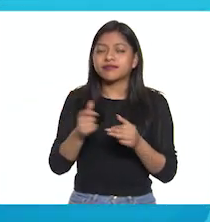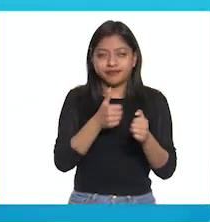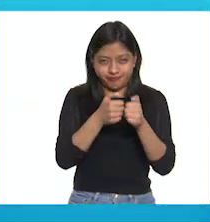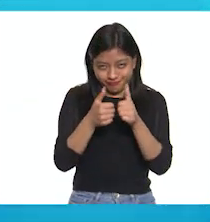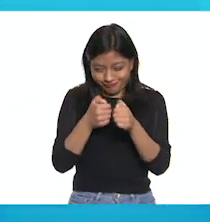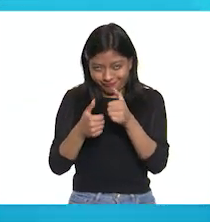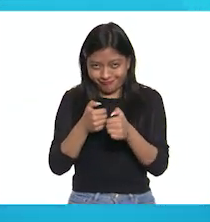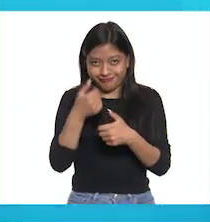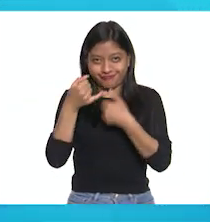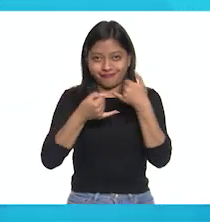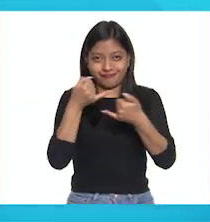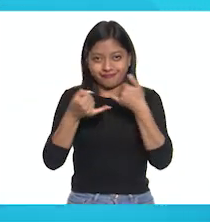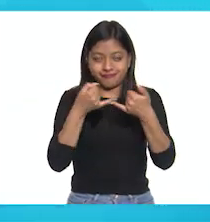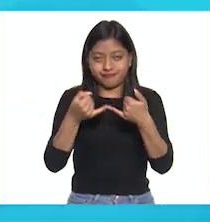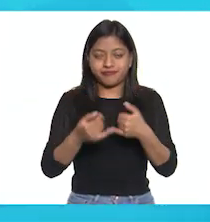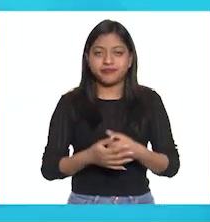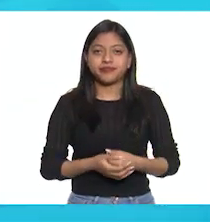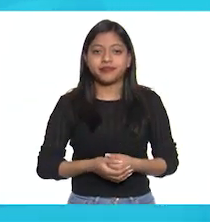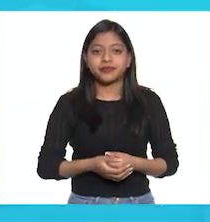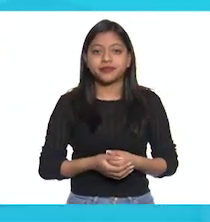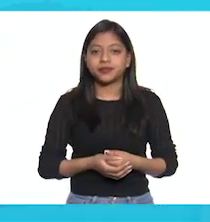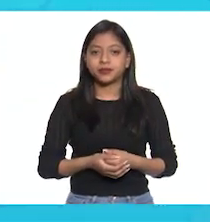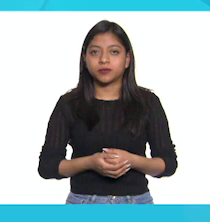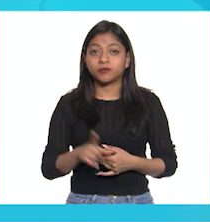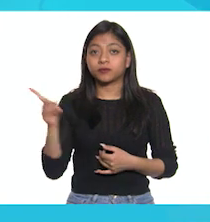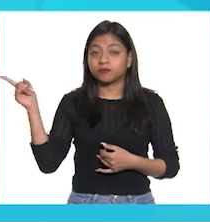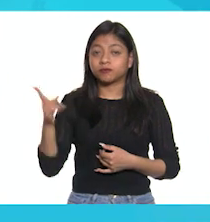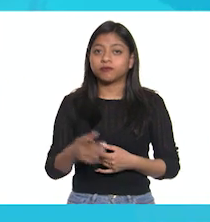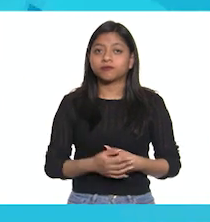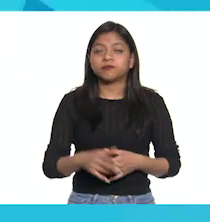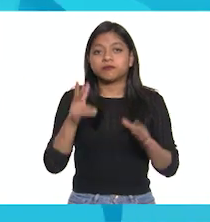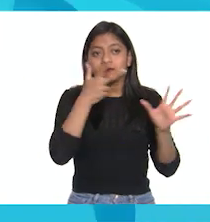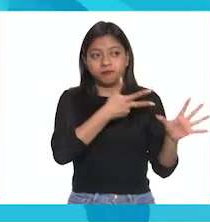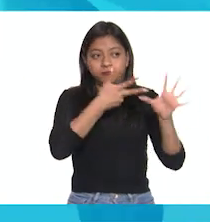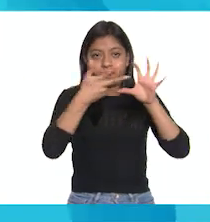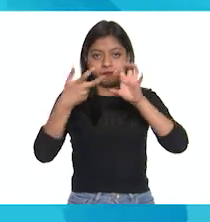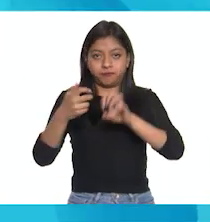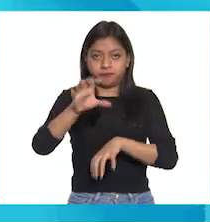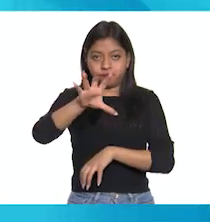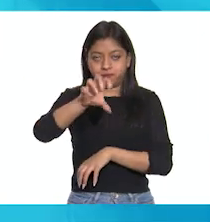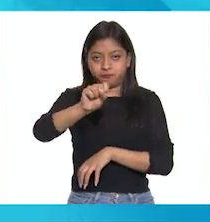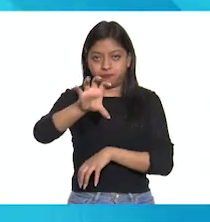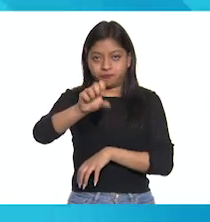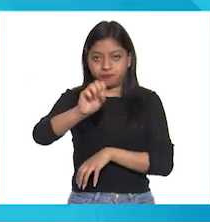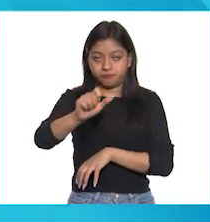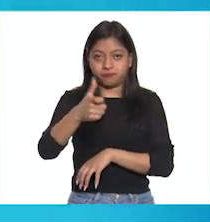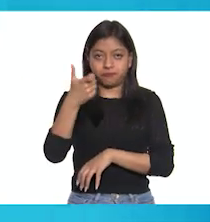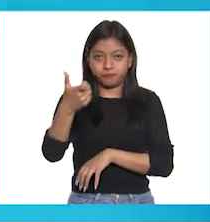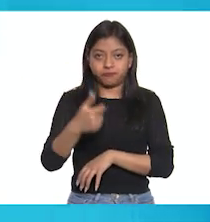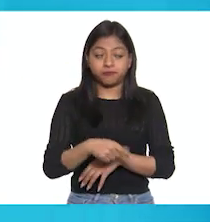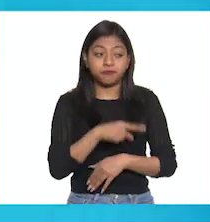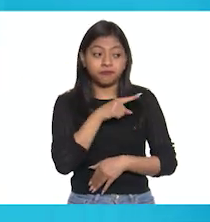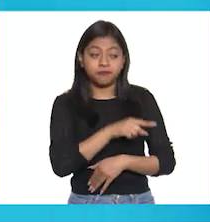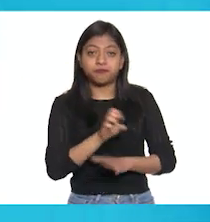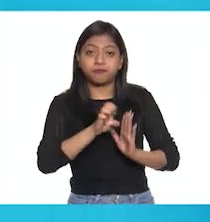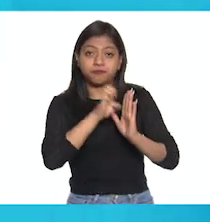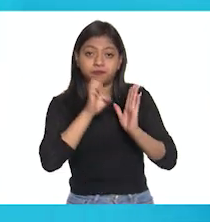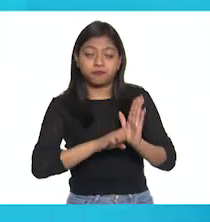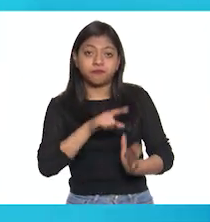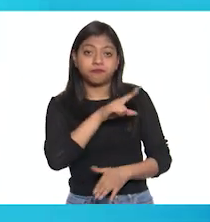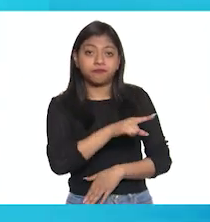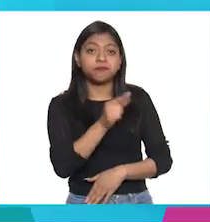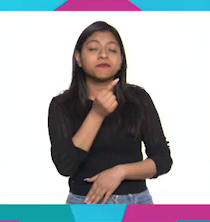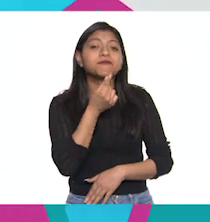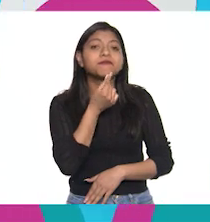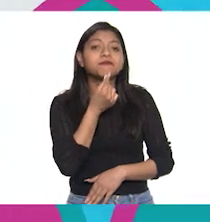Una consola portátil que cuesta 860 pesos. Si tiene 1,000 pesos, Ale, ¿crees que le alcance?